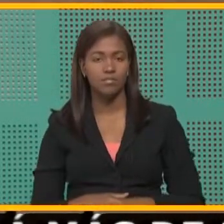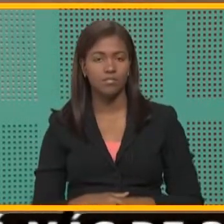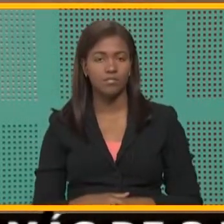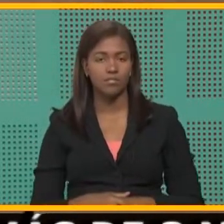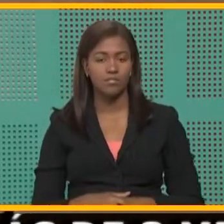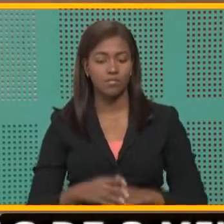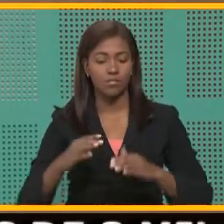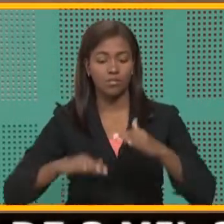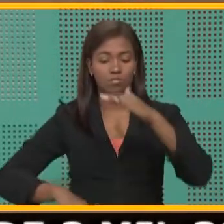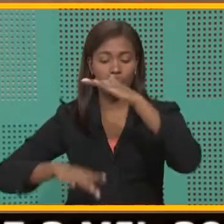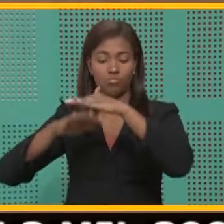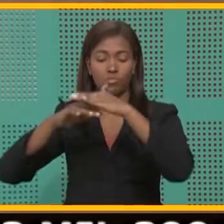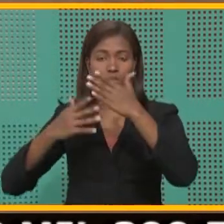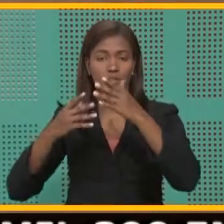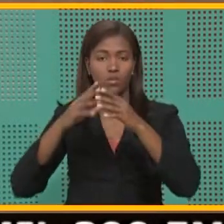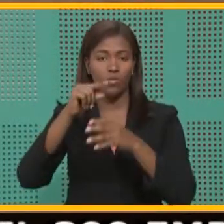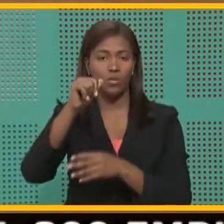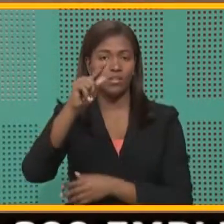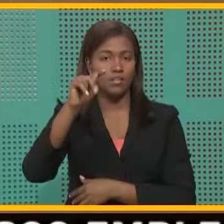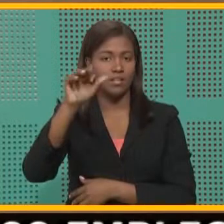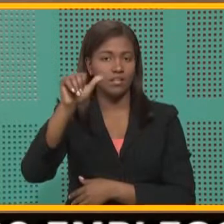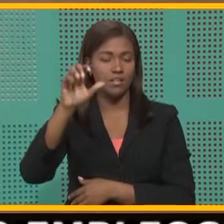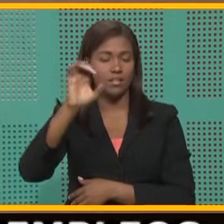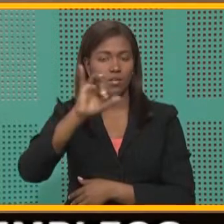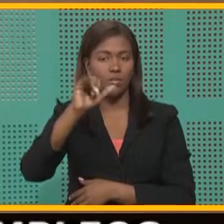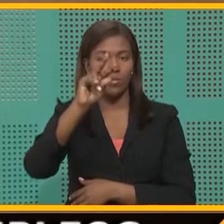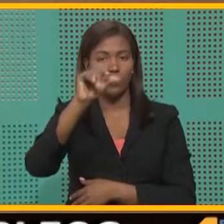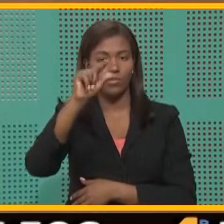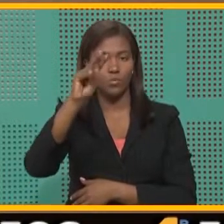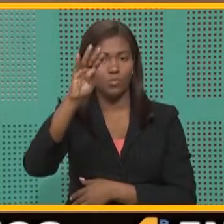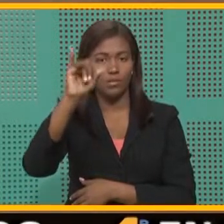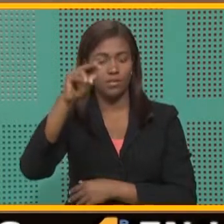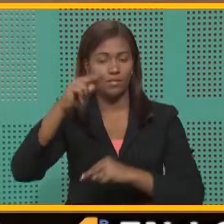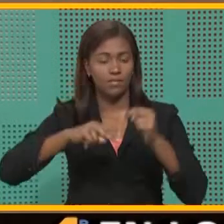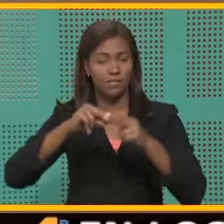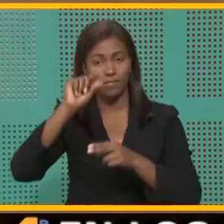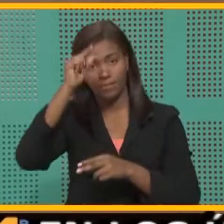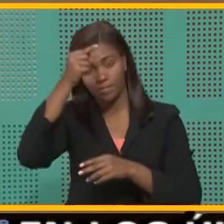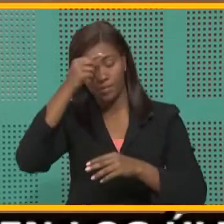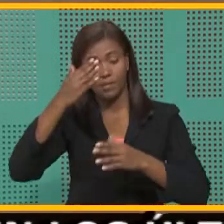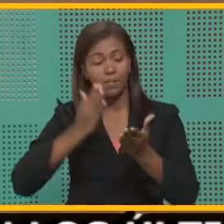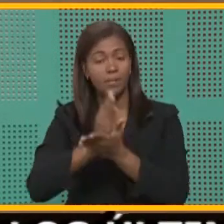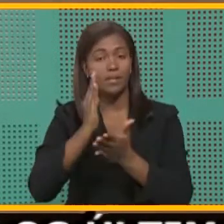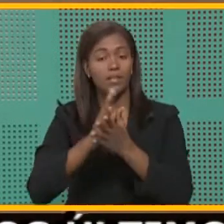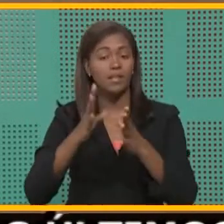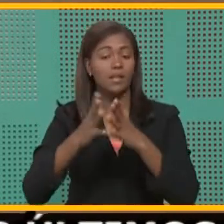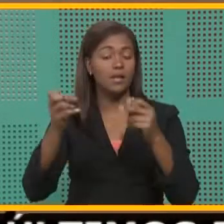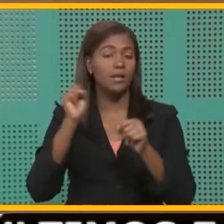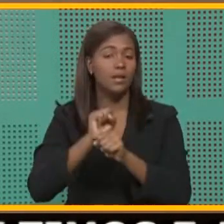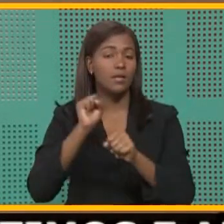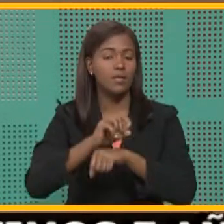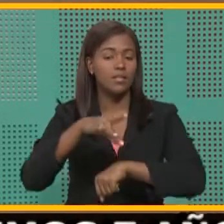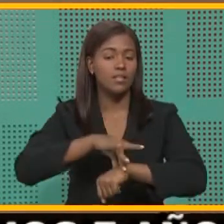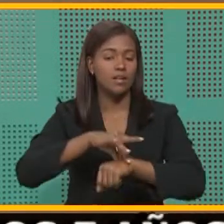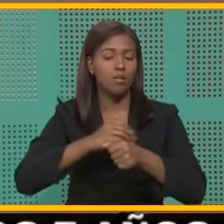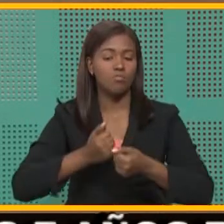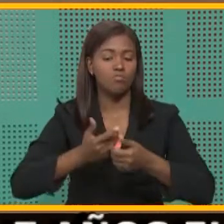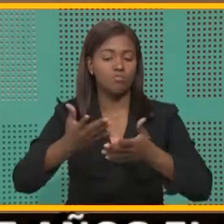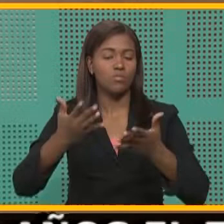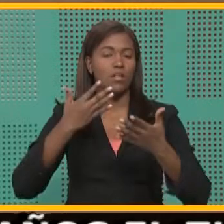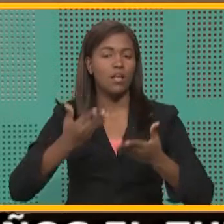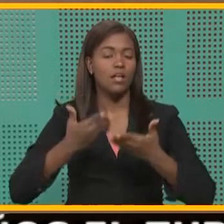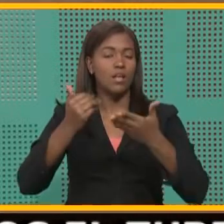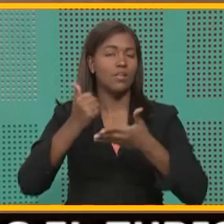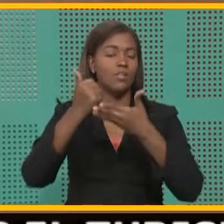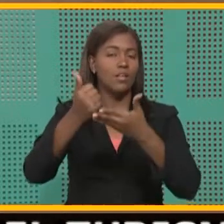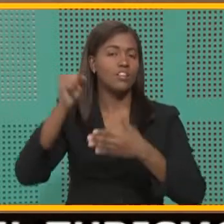Las presas de Monte Grande y de Guayubín que construye el gobierno permitirán la incorporación de una mayor cantidad de tierras a la producción, beneficiando